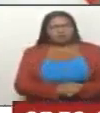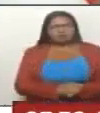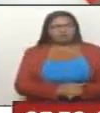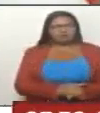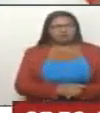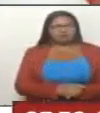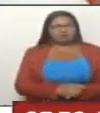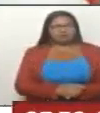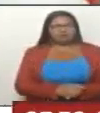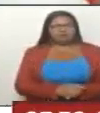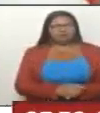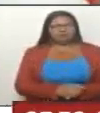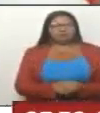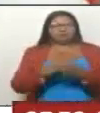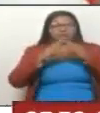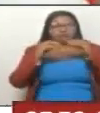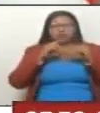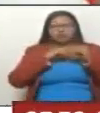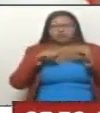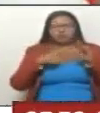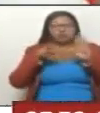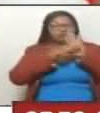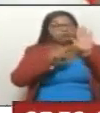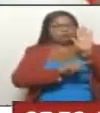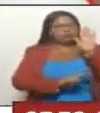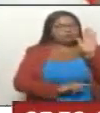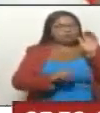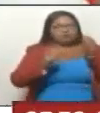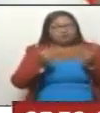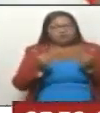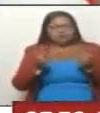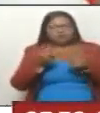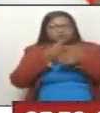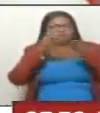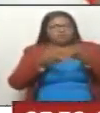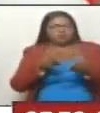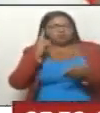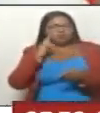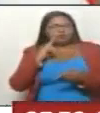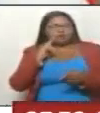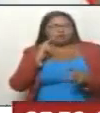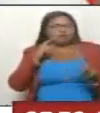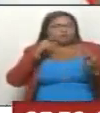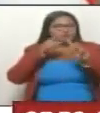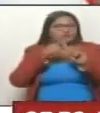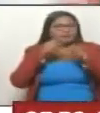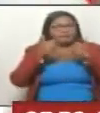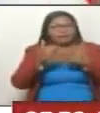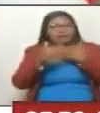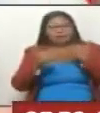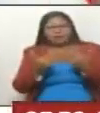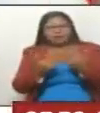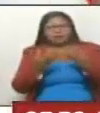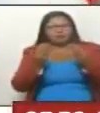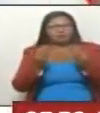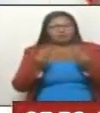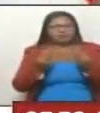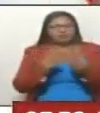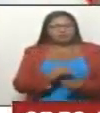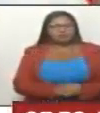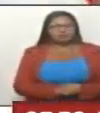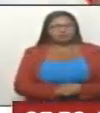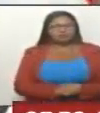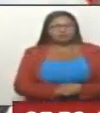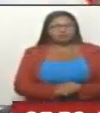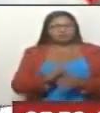lo que se cumplen las características del gobierno bolivariano, que es siempre orientado con mucha primacía de